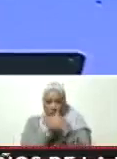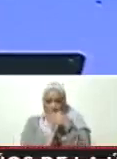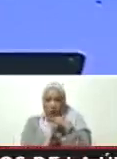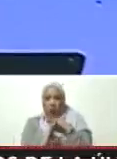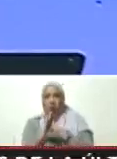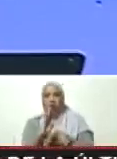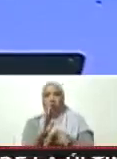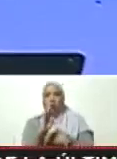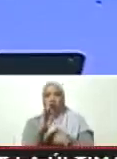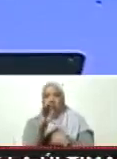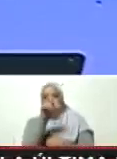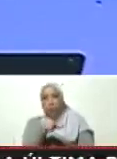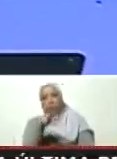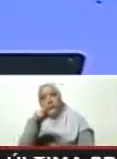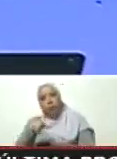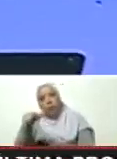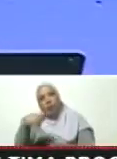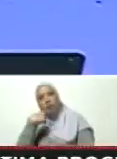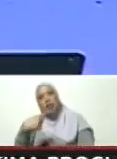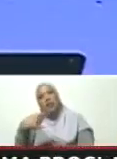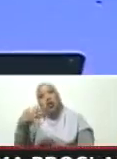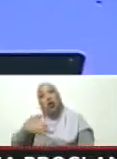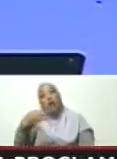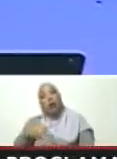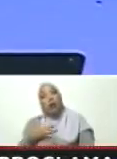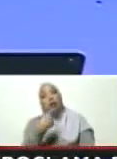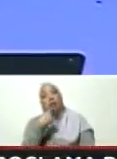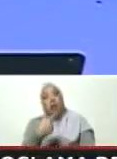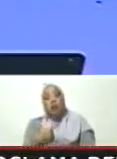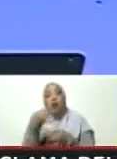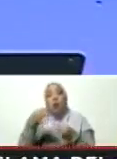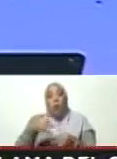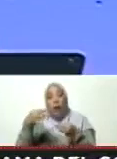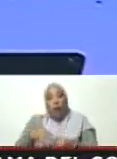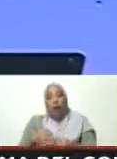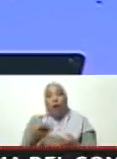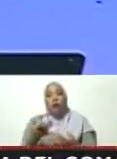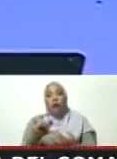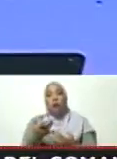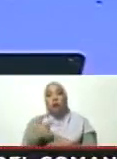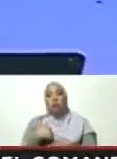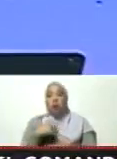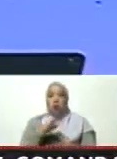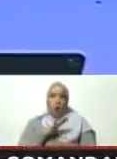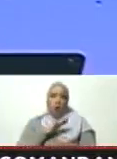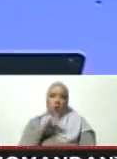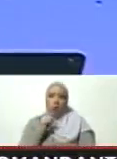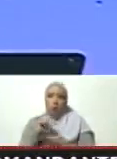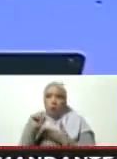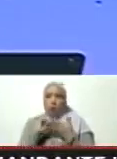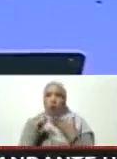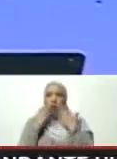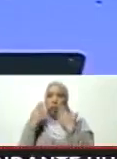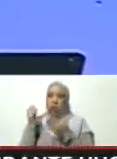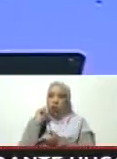con veracidad. Si me lo permite el autor, compañero Jorge